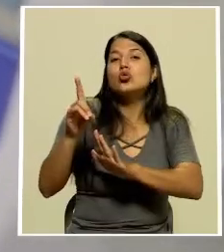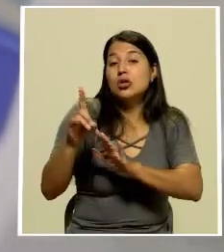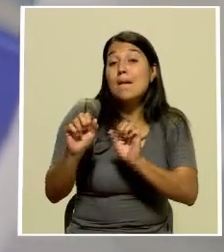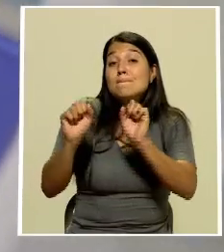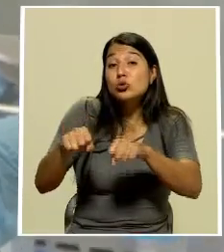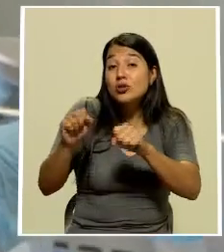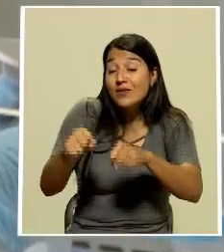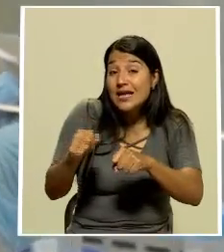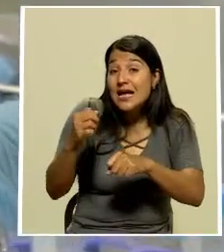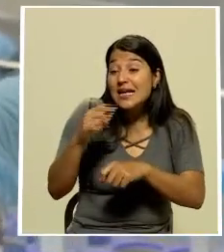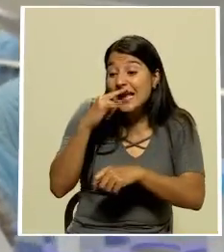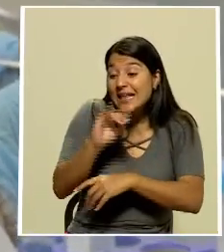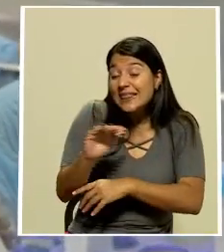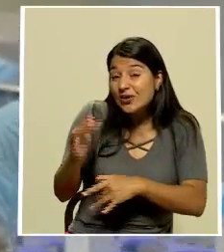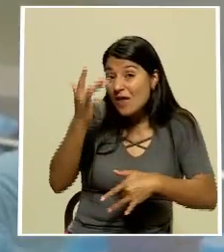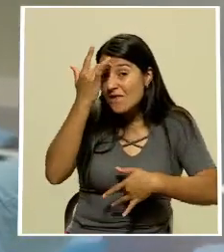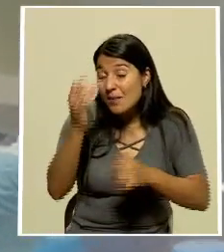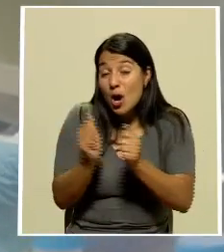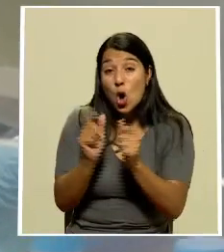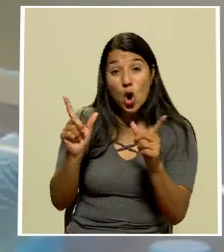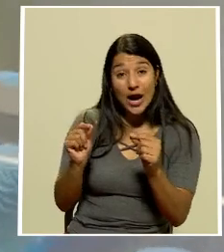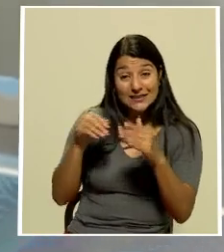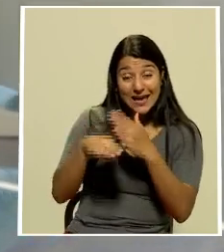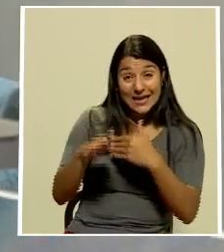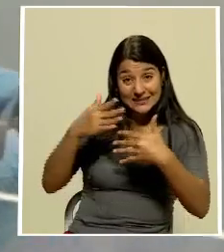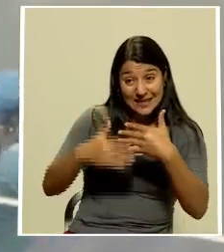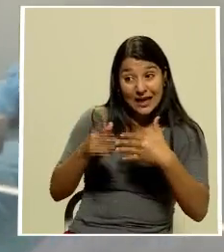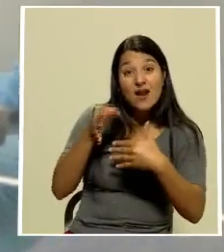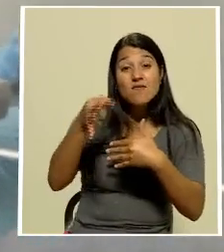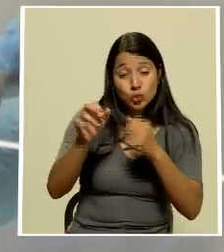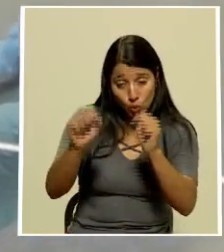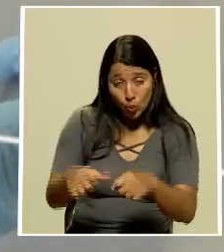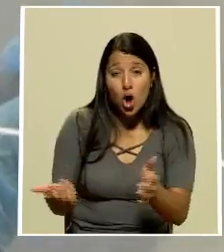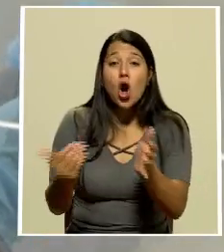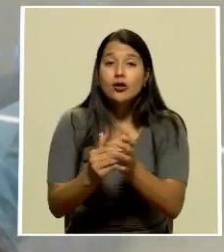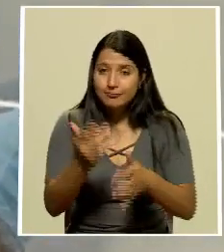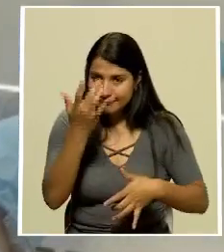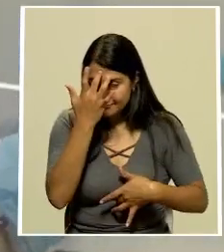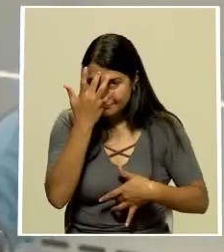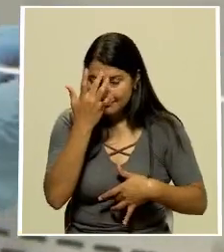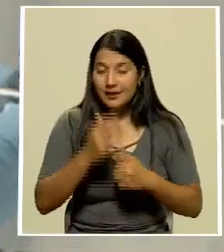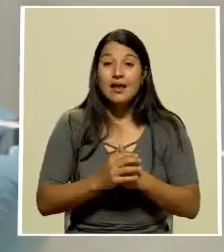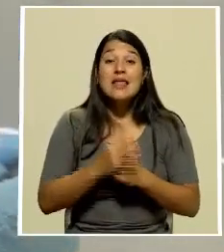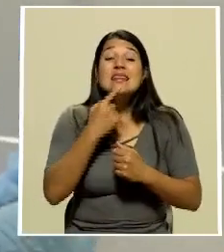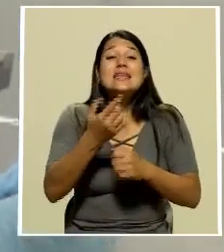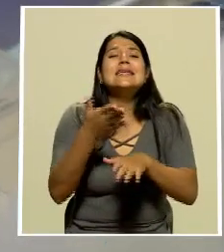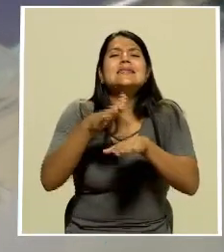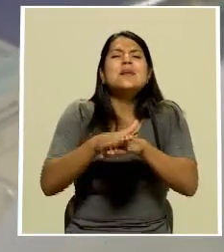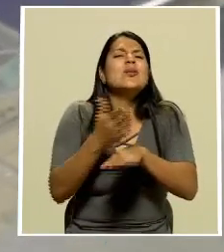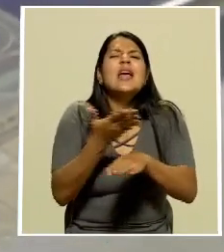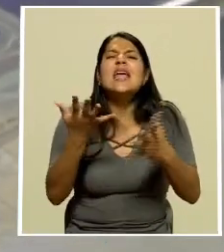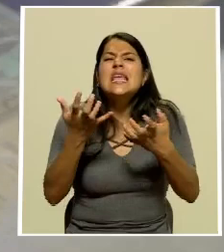padecieron leucemia linfocítica aguda B en un futuro recaigan por la enfermedad. Expertos señalan que el propósito es hacer todo